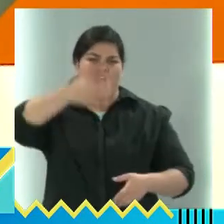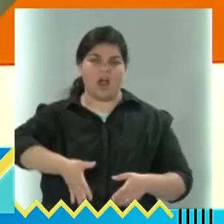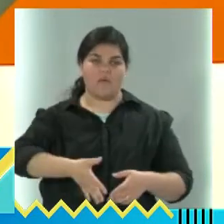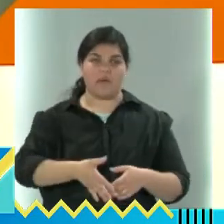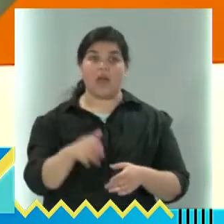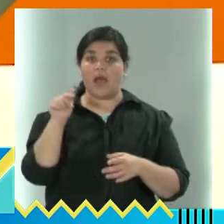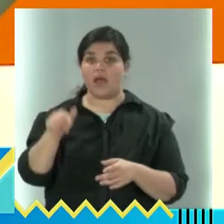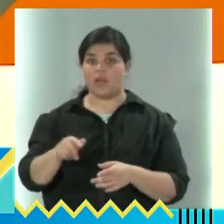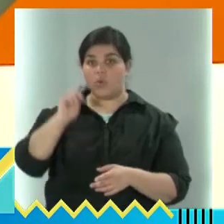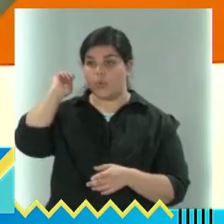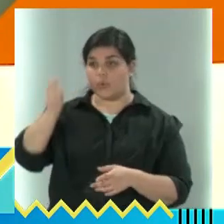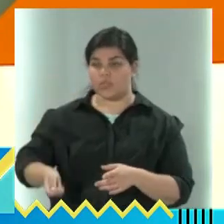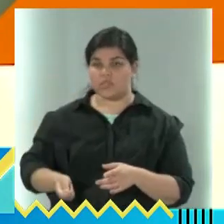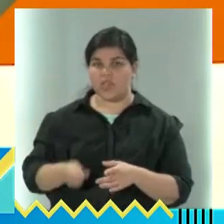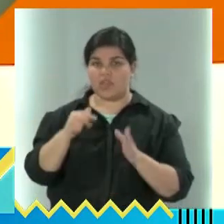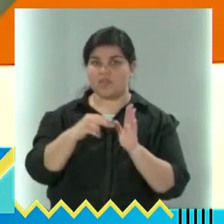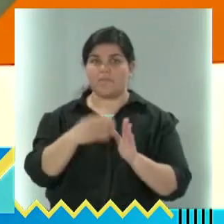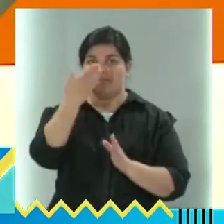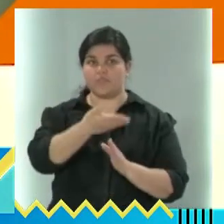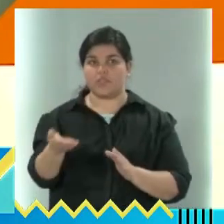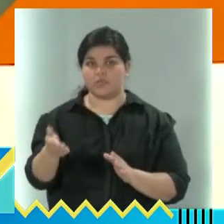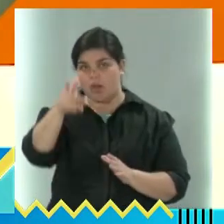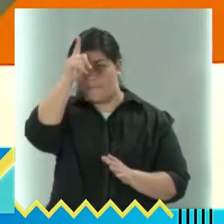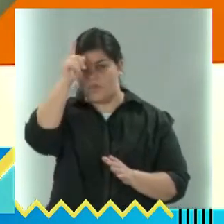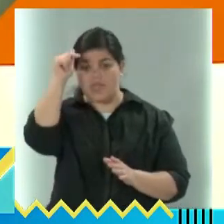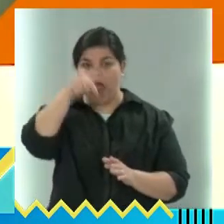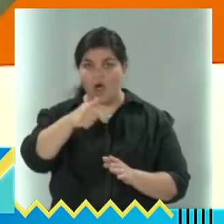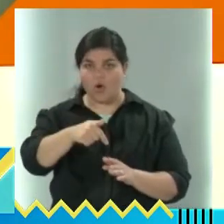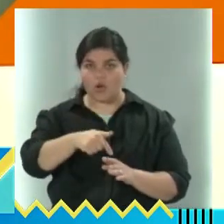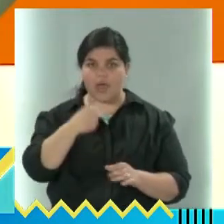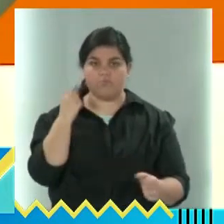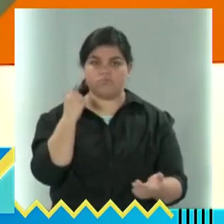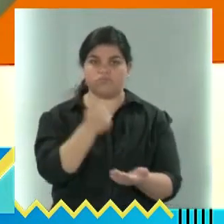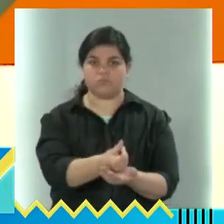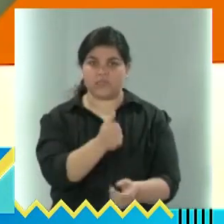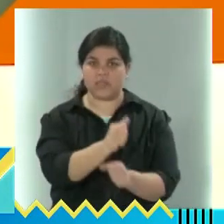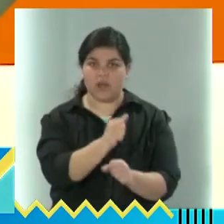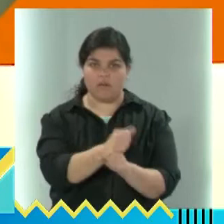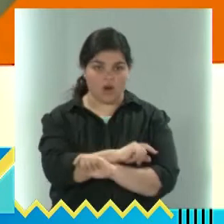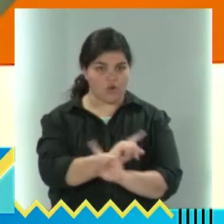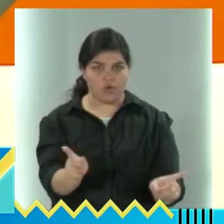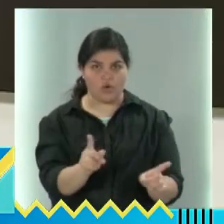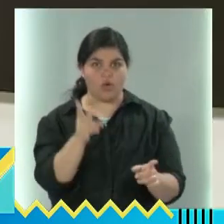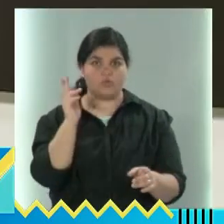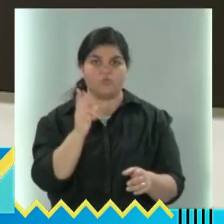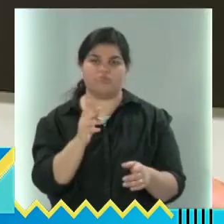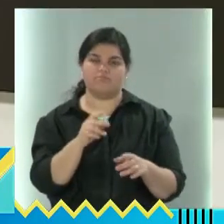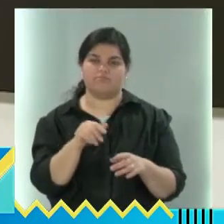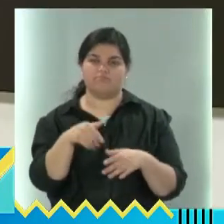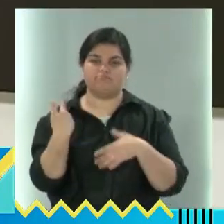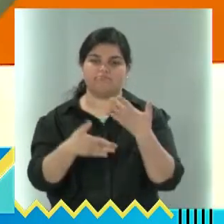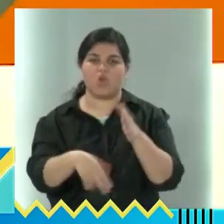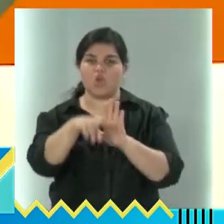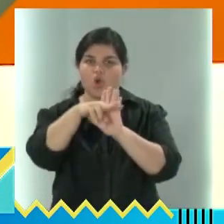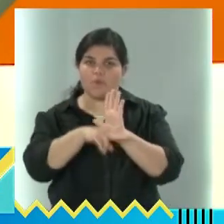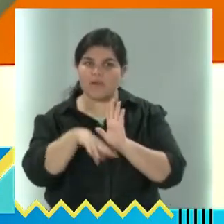sin efecto a una gran cantidad de policías hoy, actualmente. Entonces, como te decía, una norma no es que te va a determinar